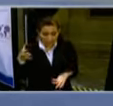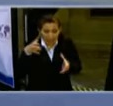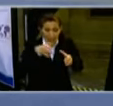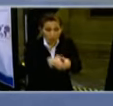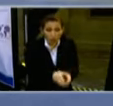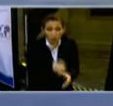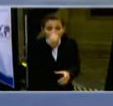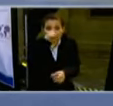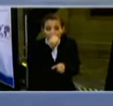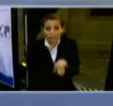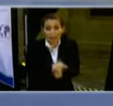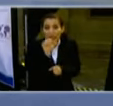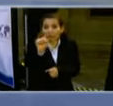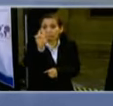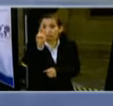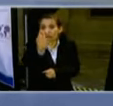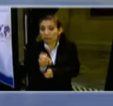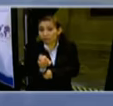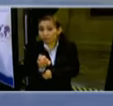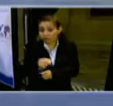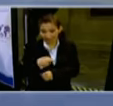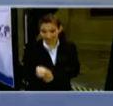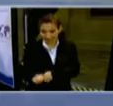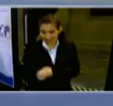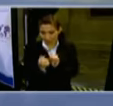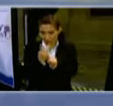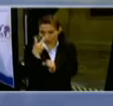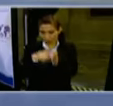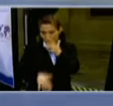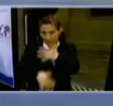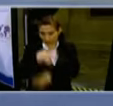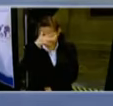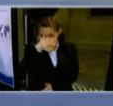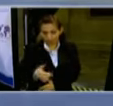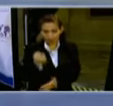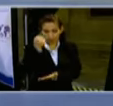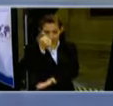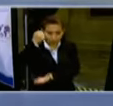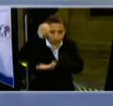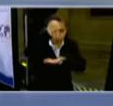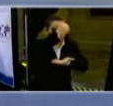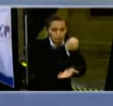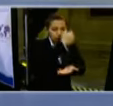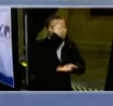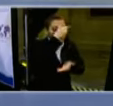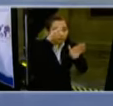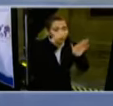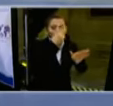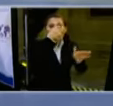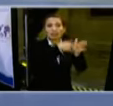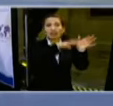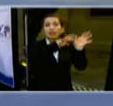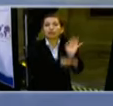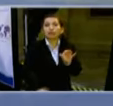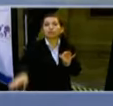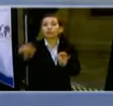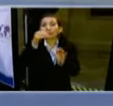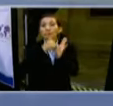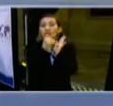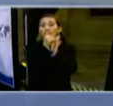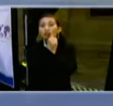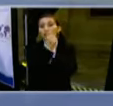la Secretaría. Para este año 2015, el presupuesto destinado es de 1,900